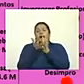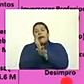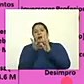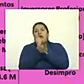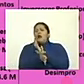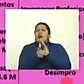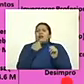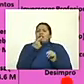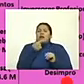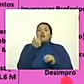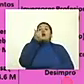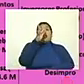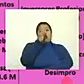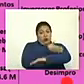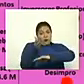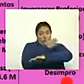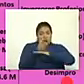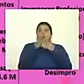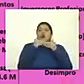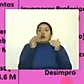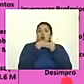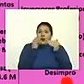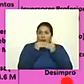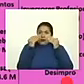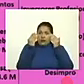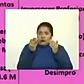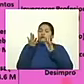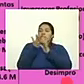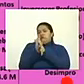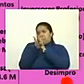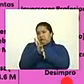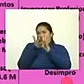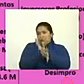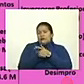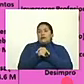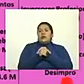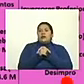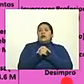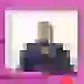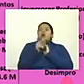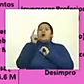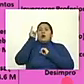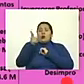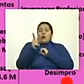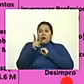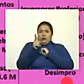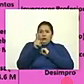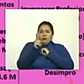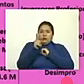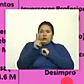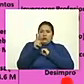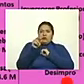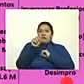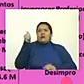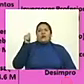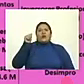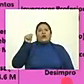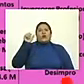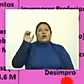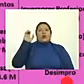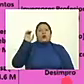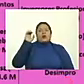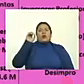Odebrecht habla de 14 millones de dólares de sobornos como transferencias hechas desde offshore, es